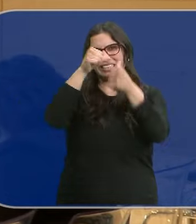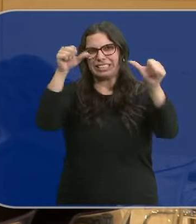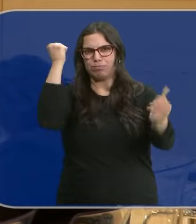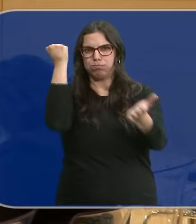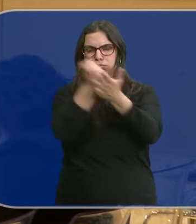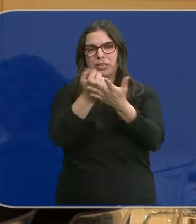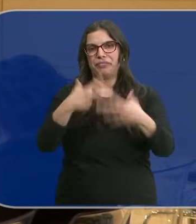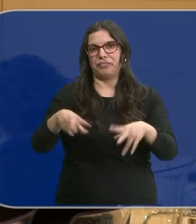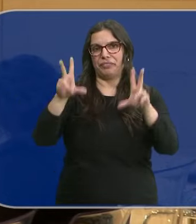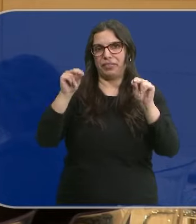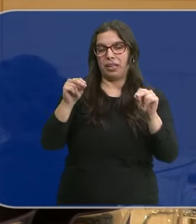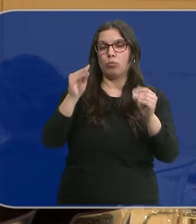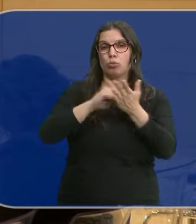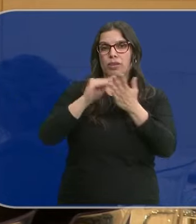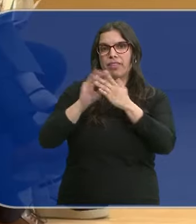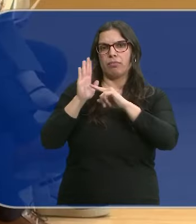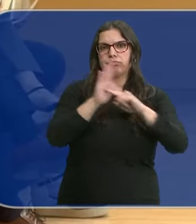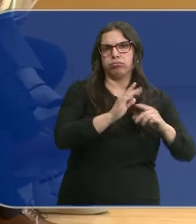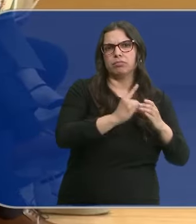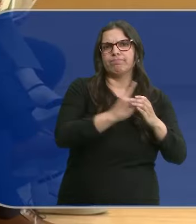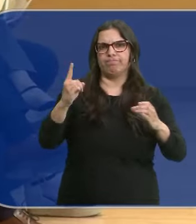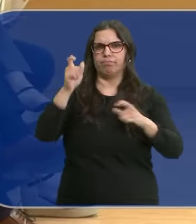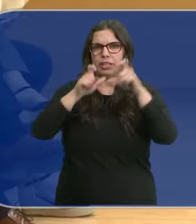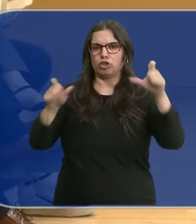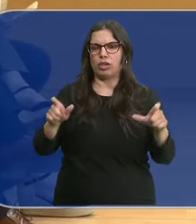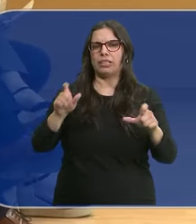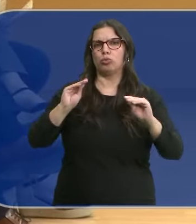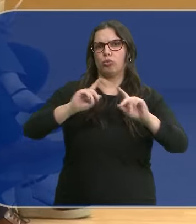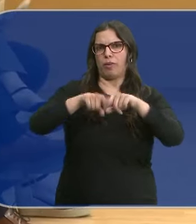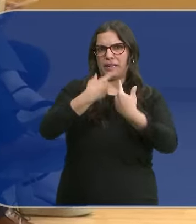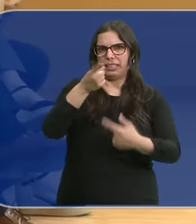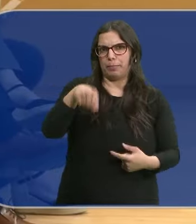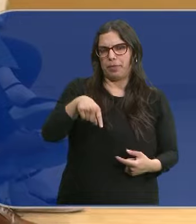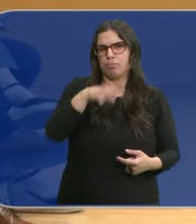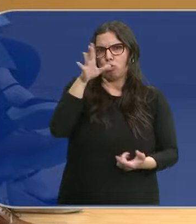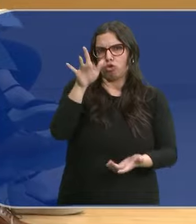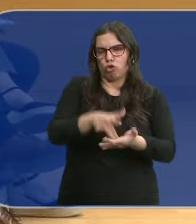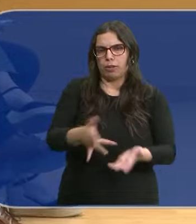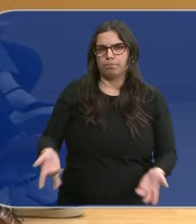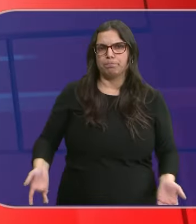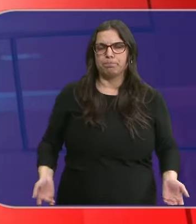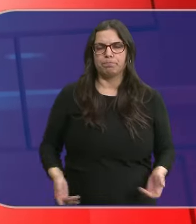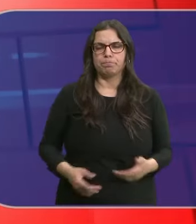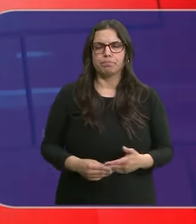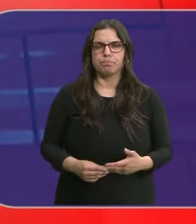la epilepsia y la marginación que sufren los pacientes y sus familiares por ello.